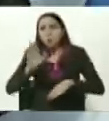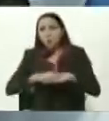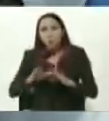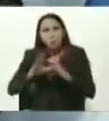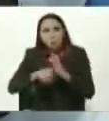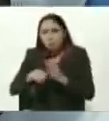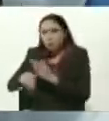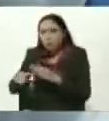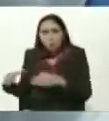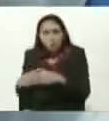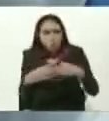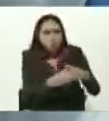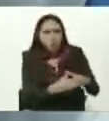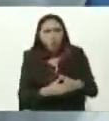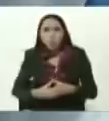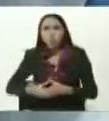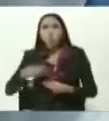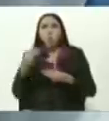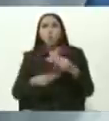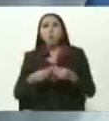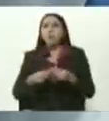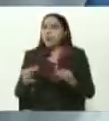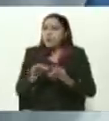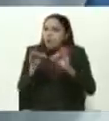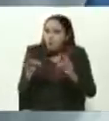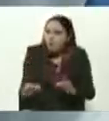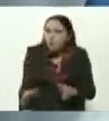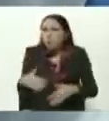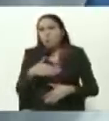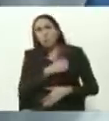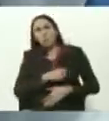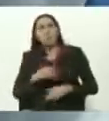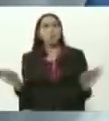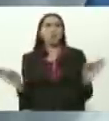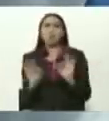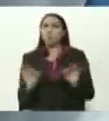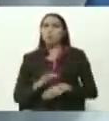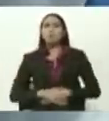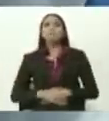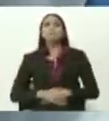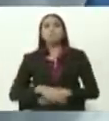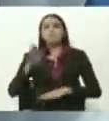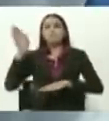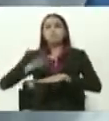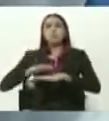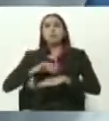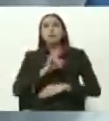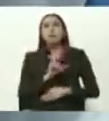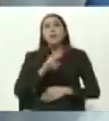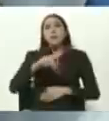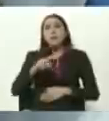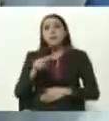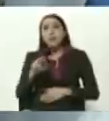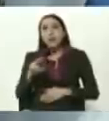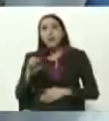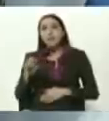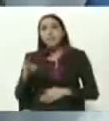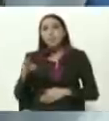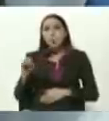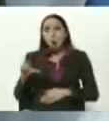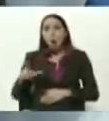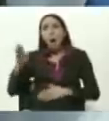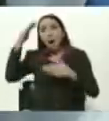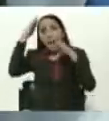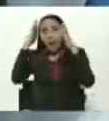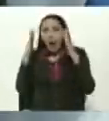de ampones, no puede haber clemencia. Hacemos un llamado siempre a Interpol que atiendan este